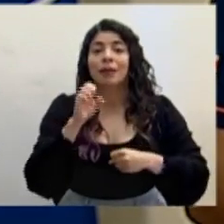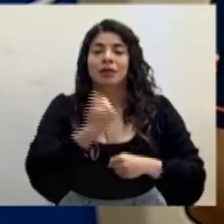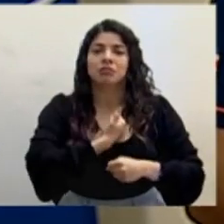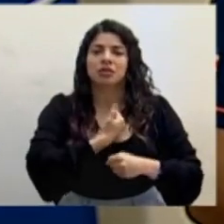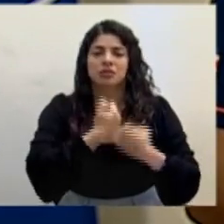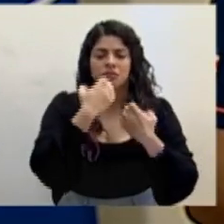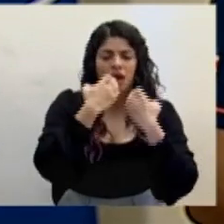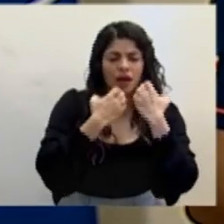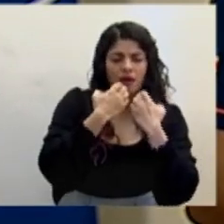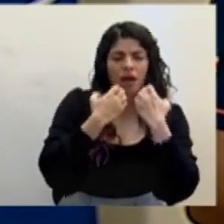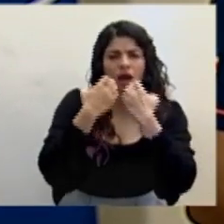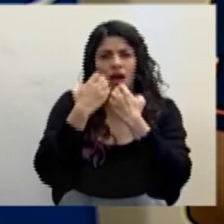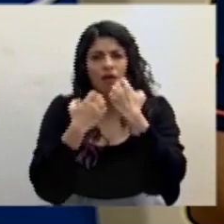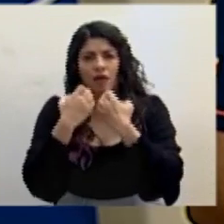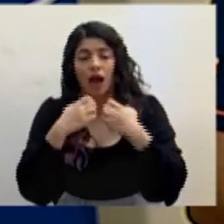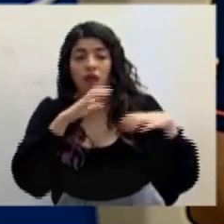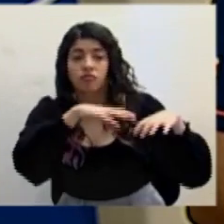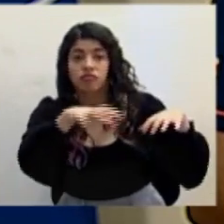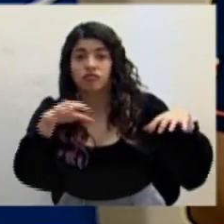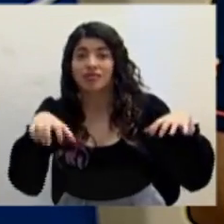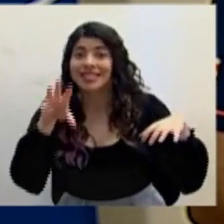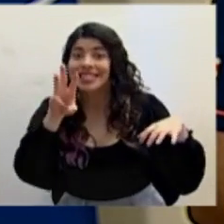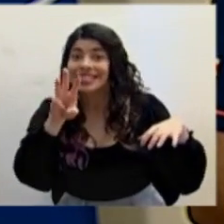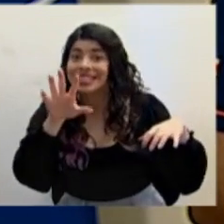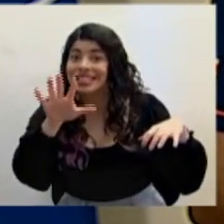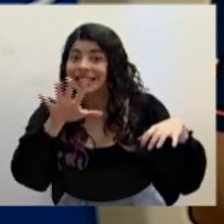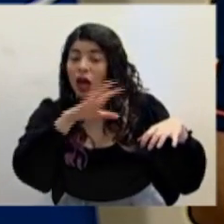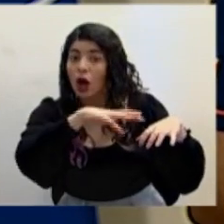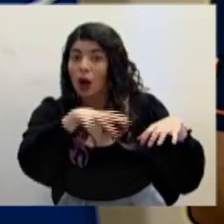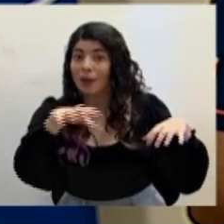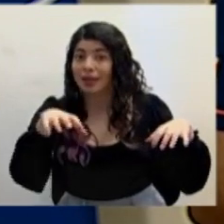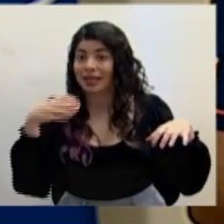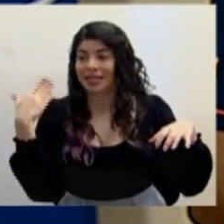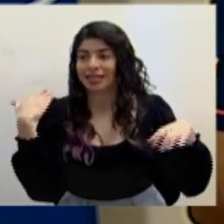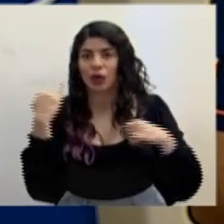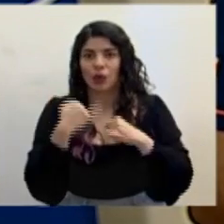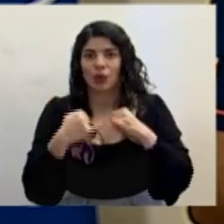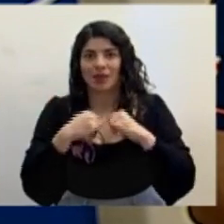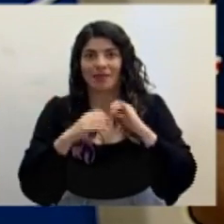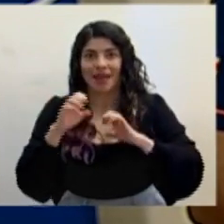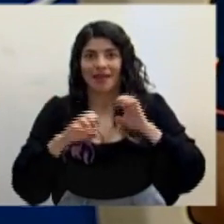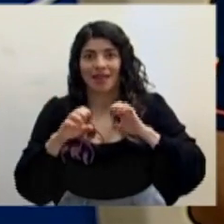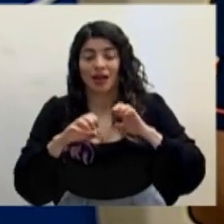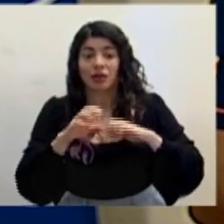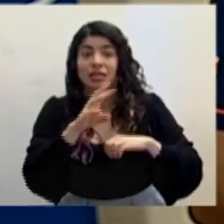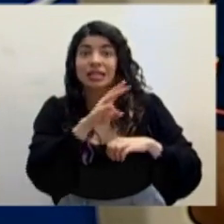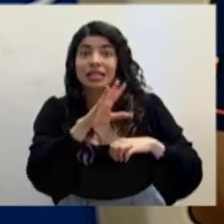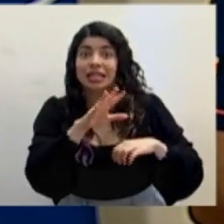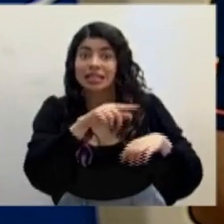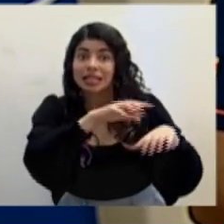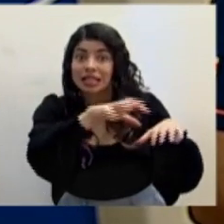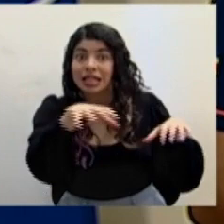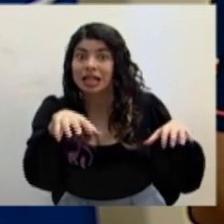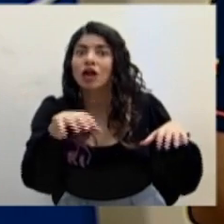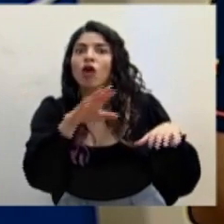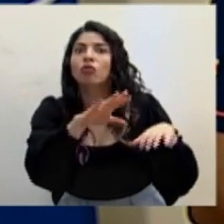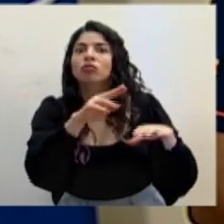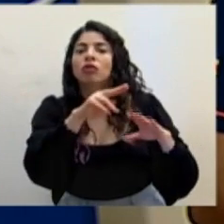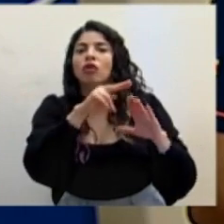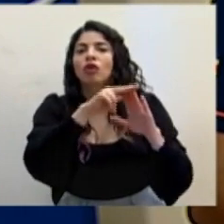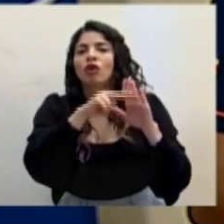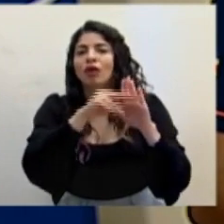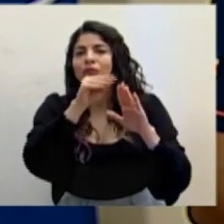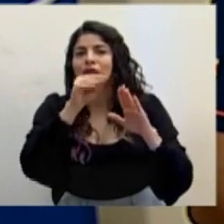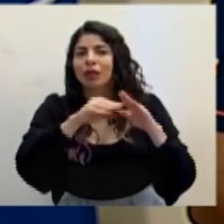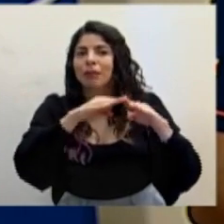emergencia, donde 65 comités en la última evaluación obtienen promedios superiores al